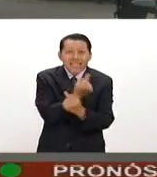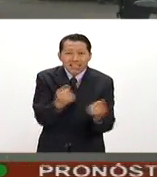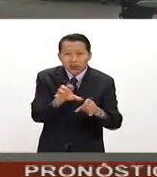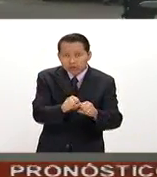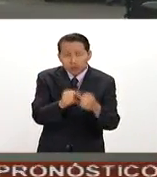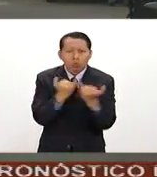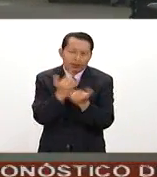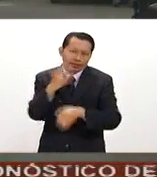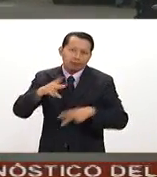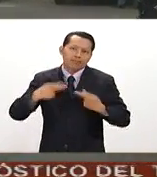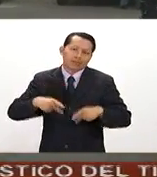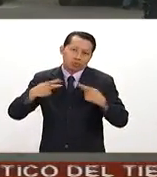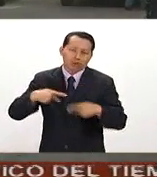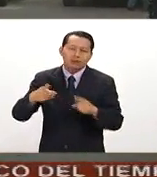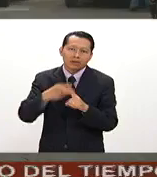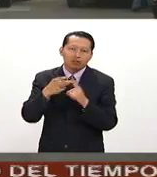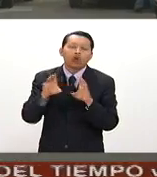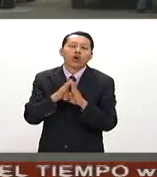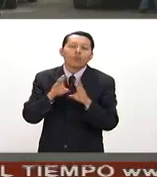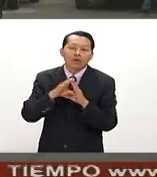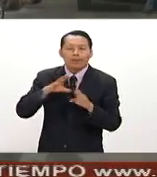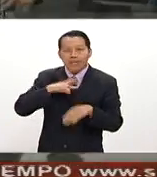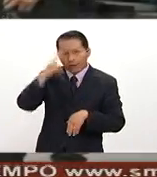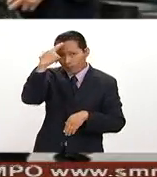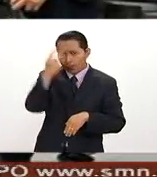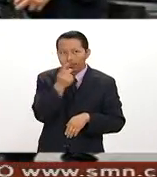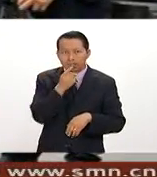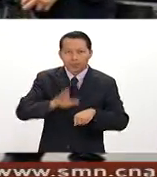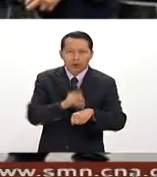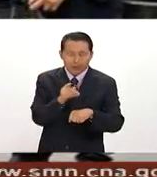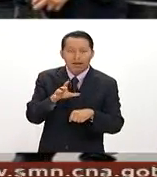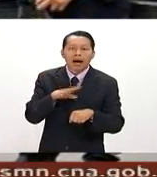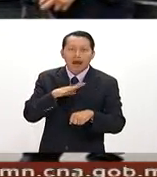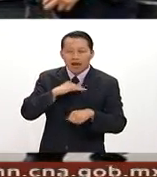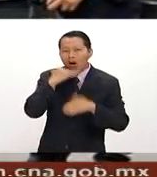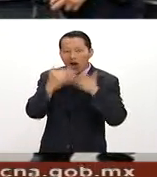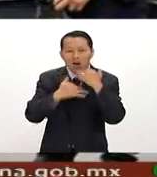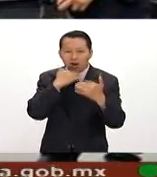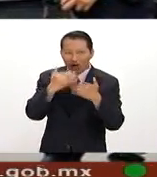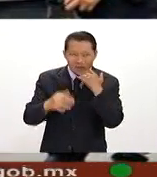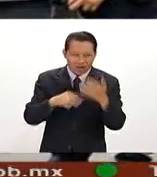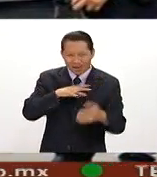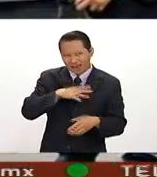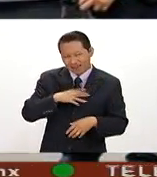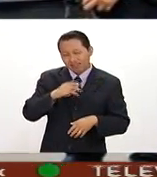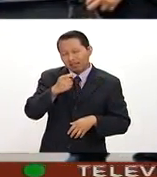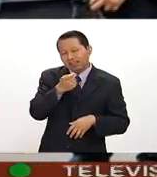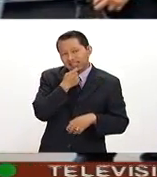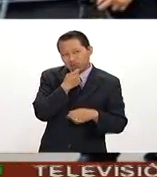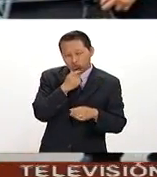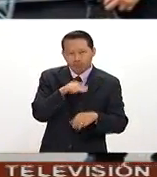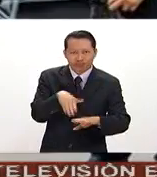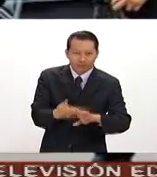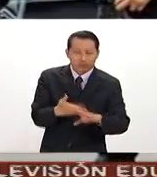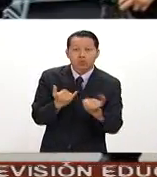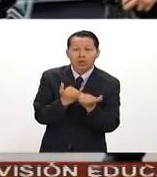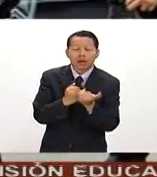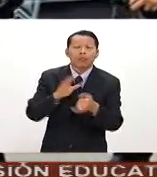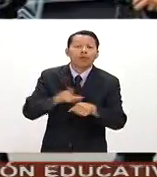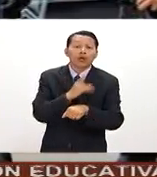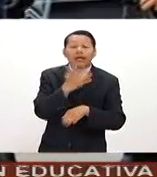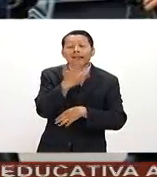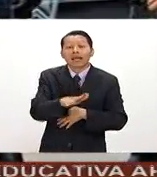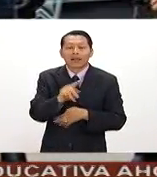10 personas, 4 de ellas de origen dominicano, por el delito de corrupción de menores. Esto durante cateos realizados en 3 domicilios